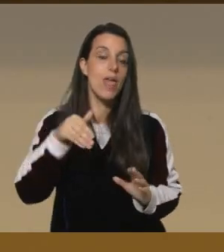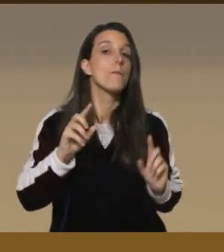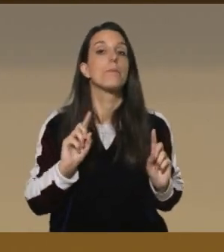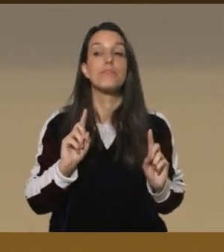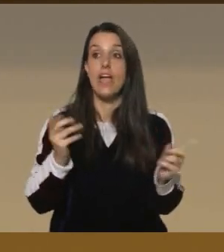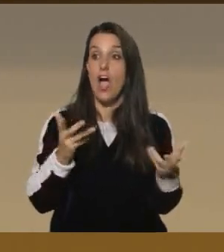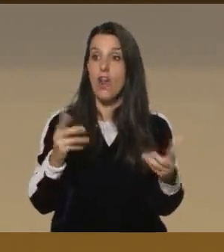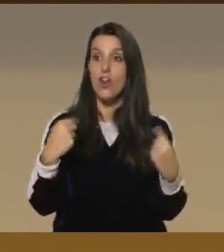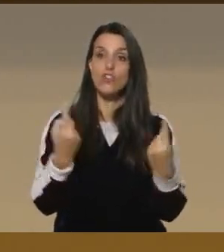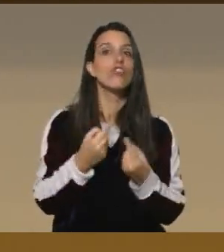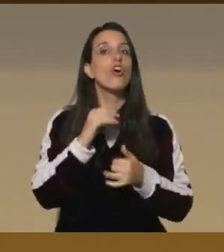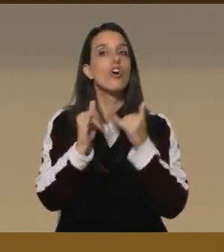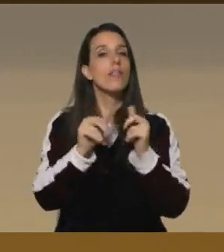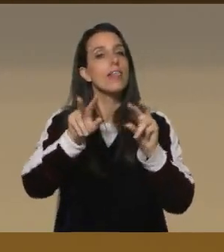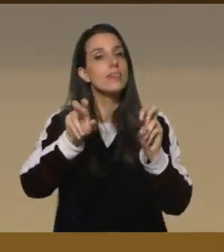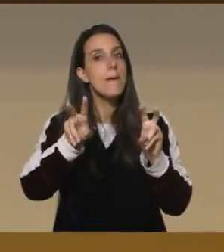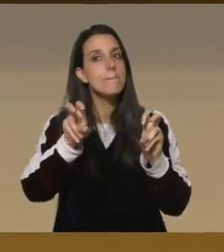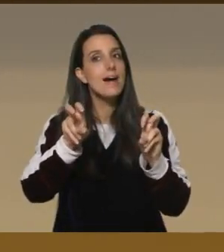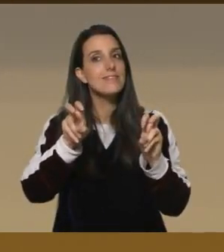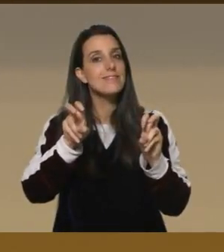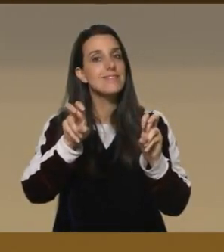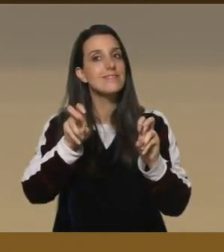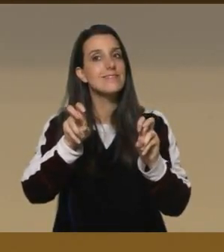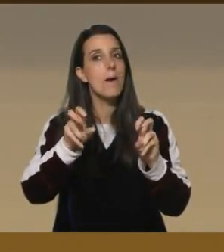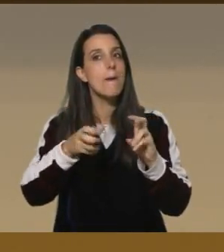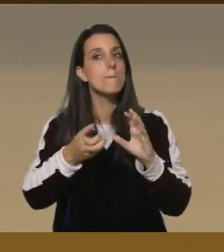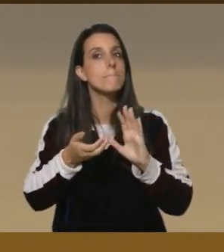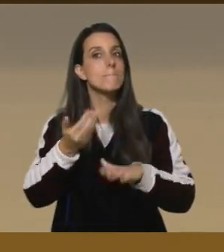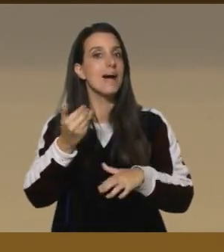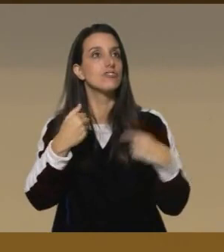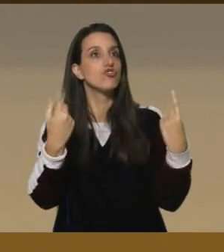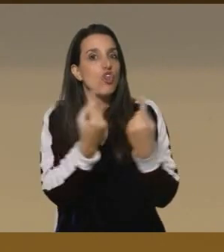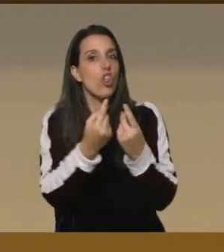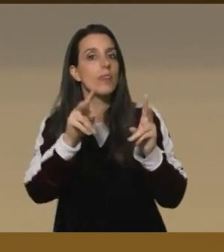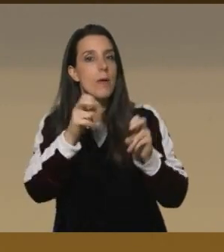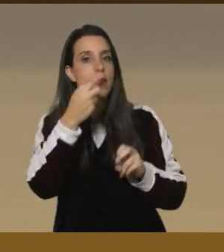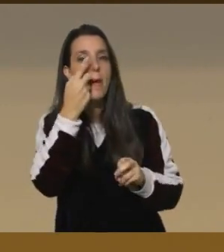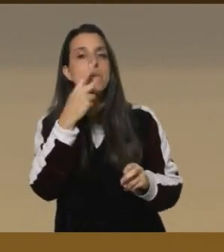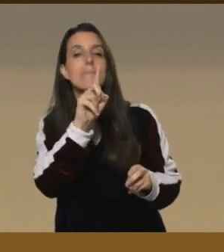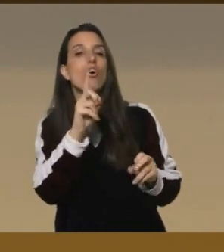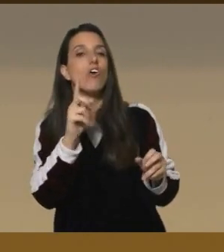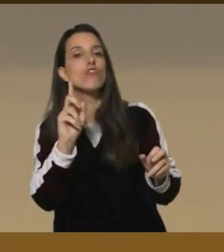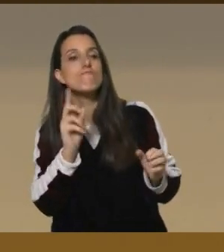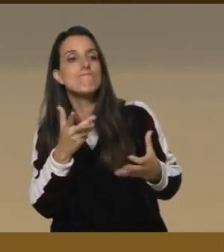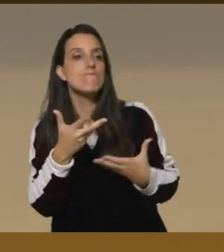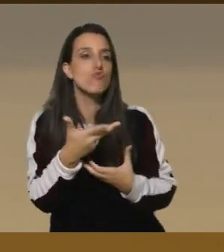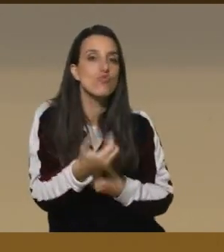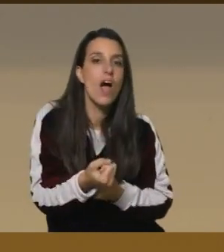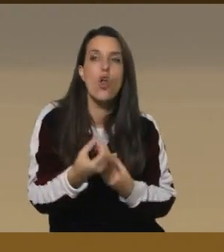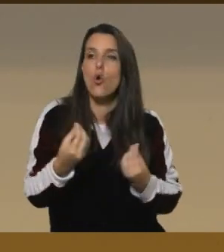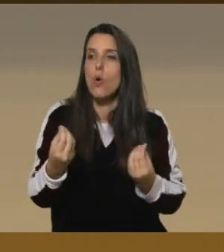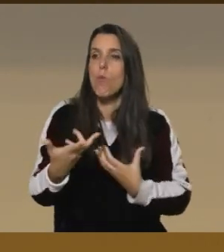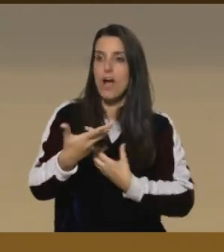pero nosotros ahora vamos a hablar de temas que últimamente están mucho en el tapete y muchas veces no sabemos cómo ayudar o cómo